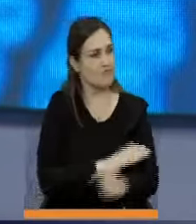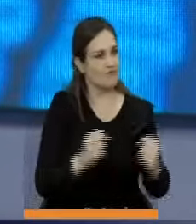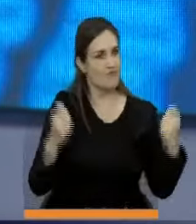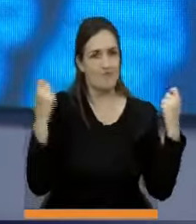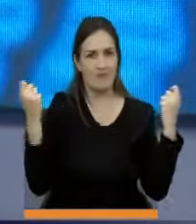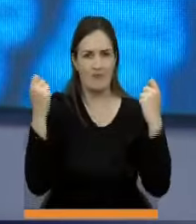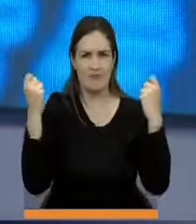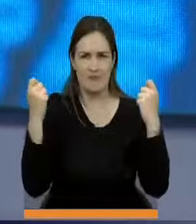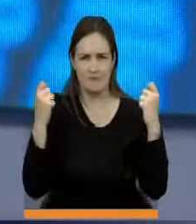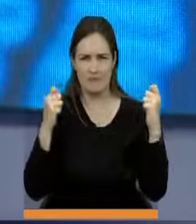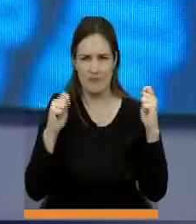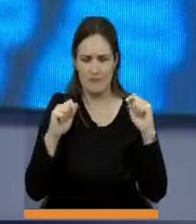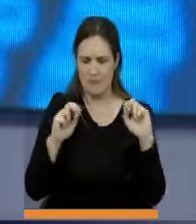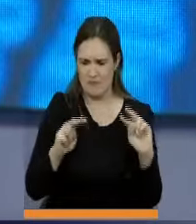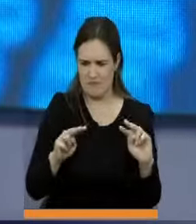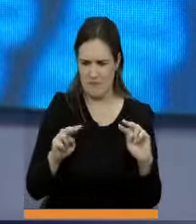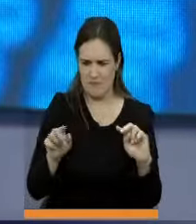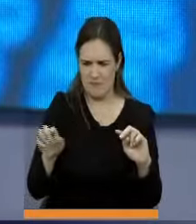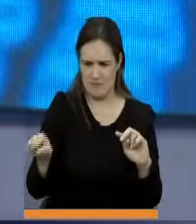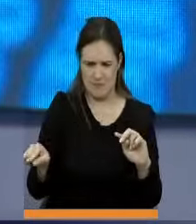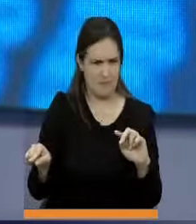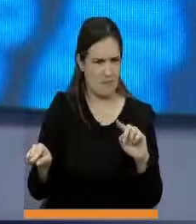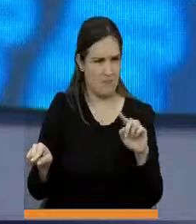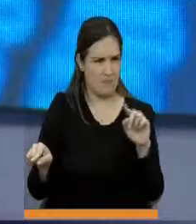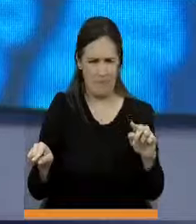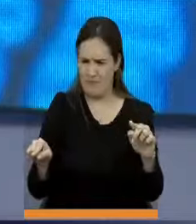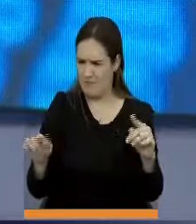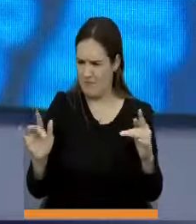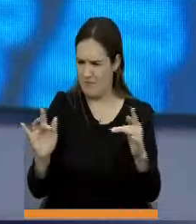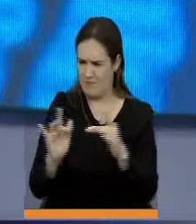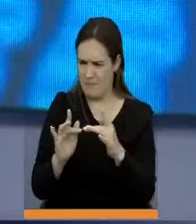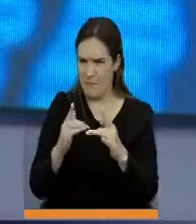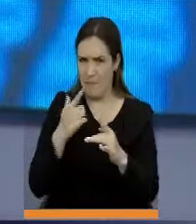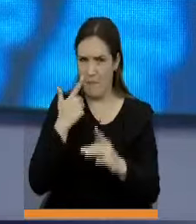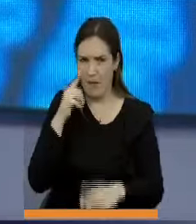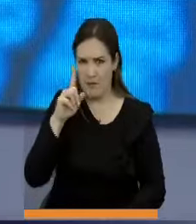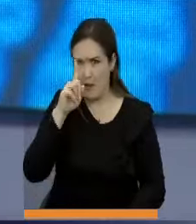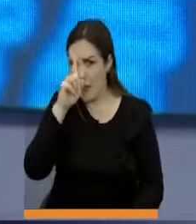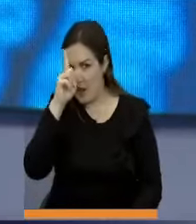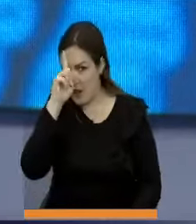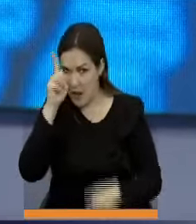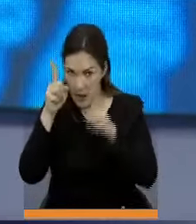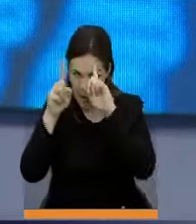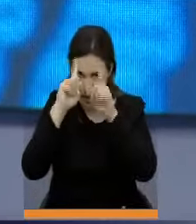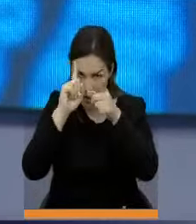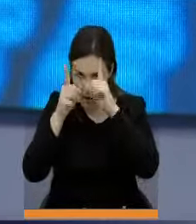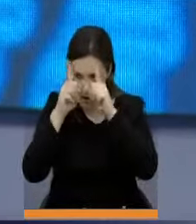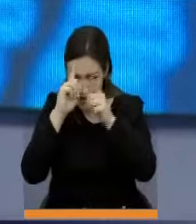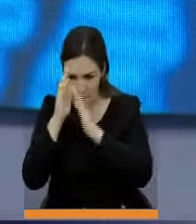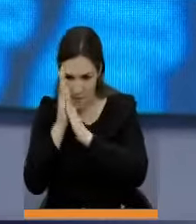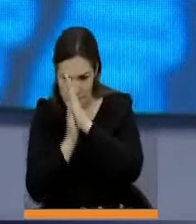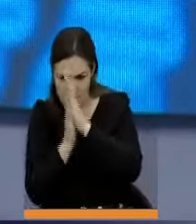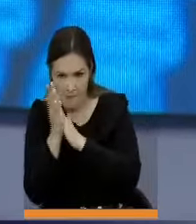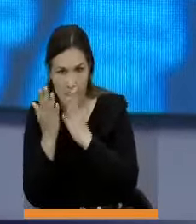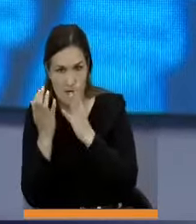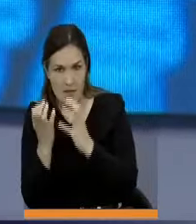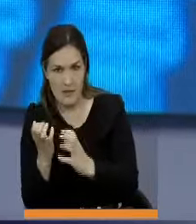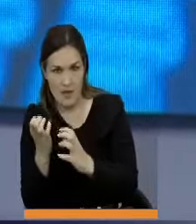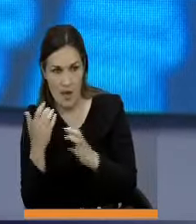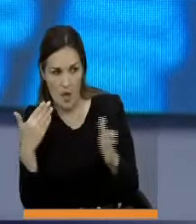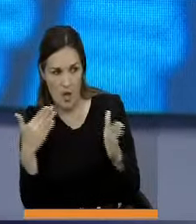uno comienza a cruzar y dice, ¿habría orquestada una estrategia contra el